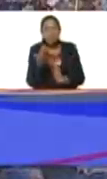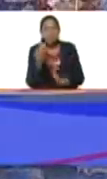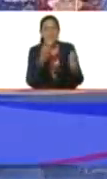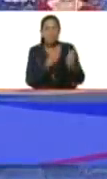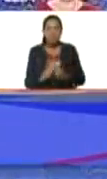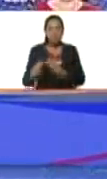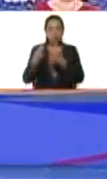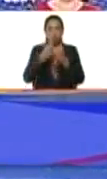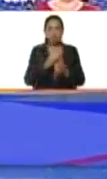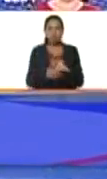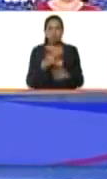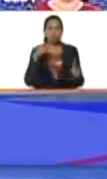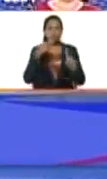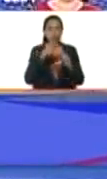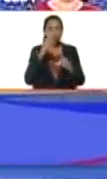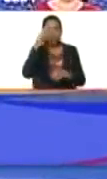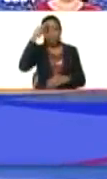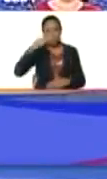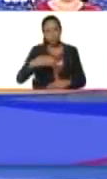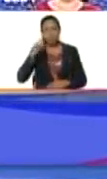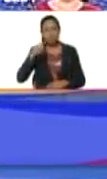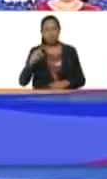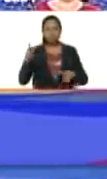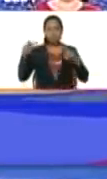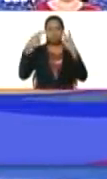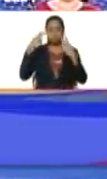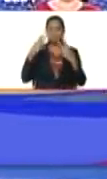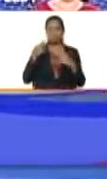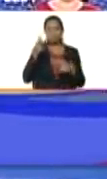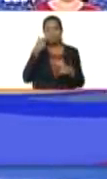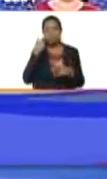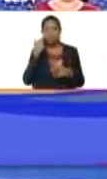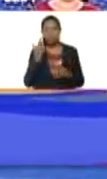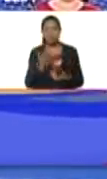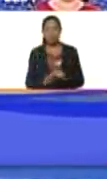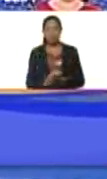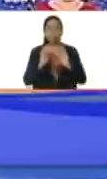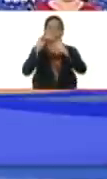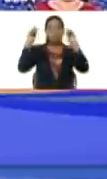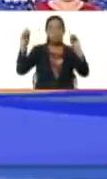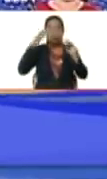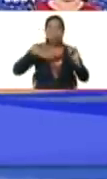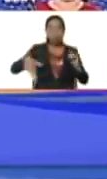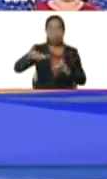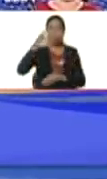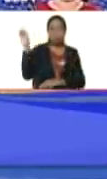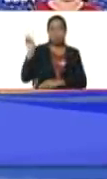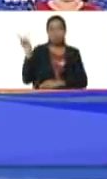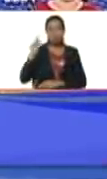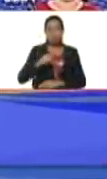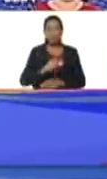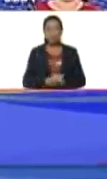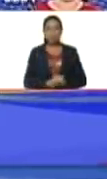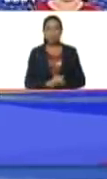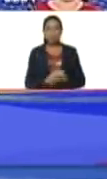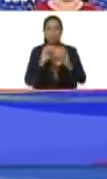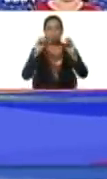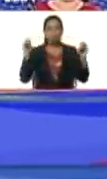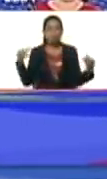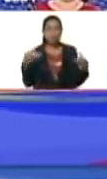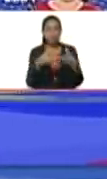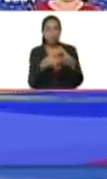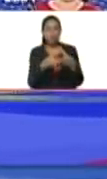economía, objetivos militares. Oído, le hago un llamado a todo el pueblo de Venezuela, a todas las